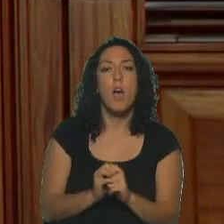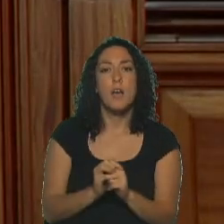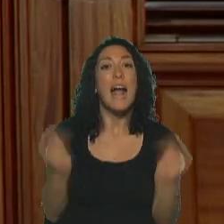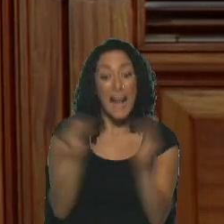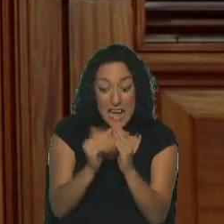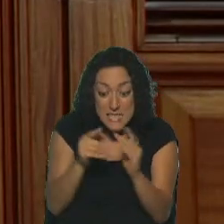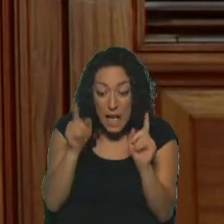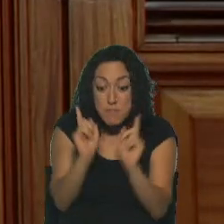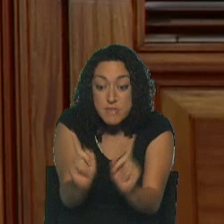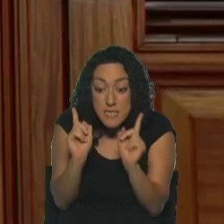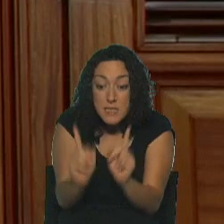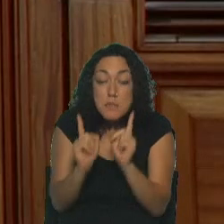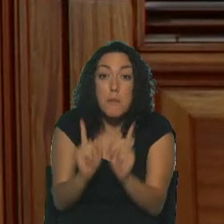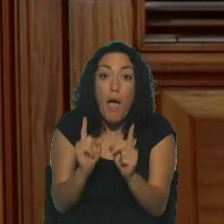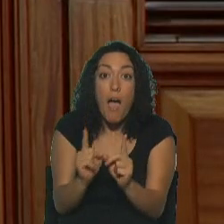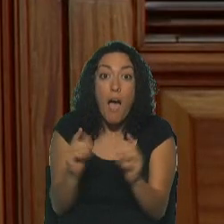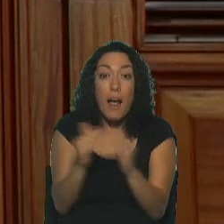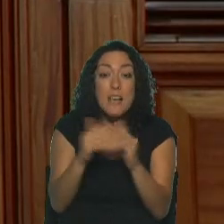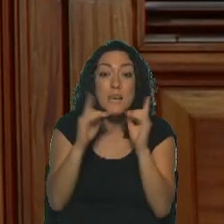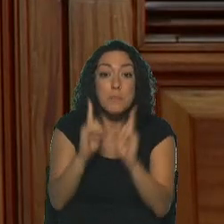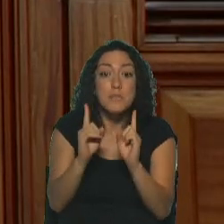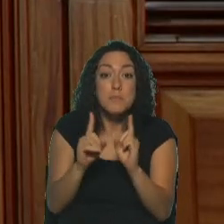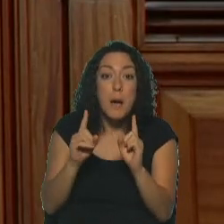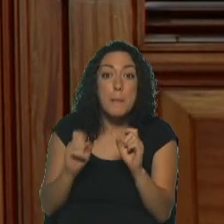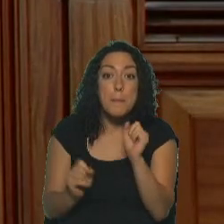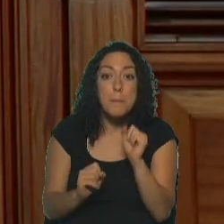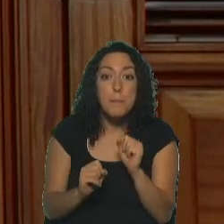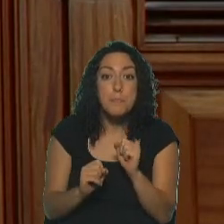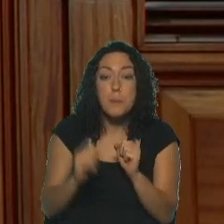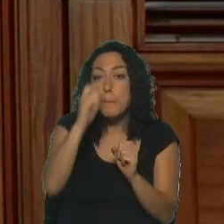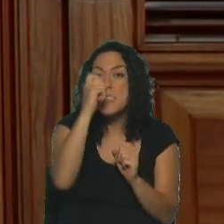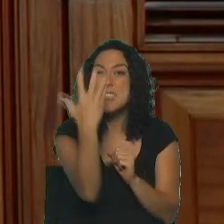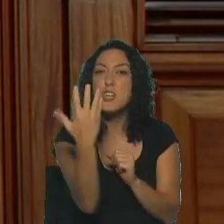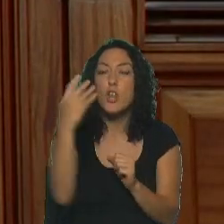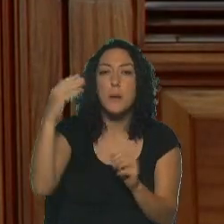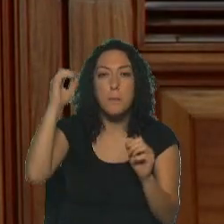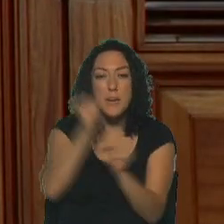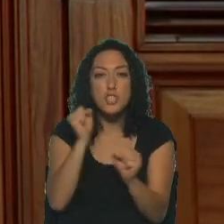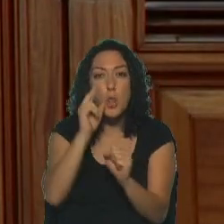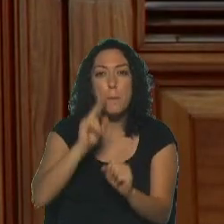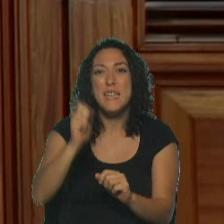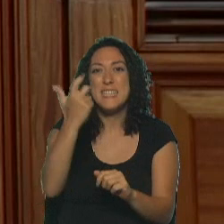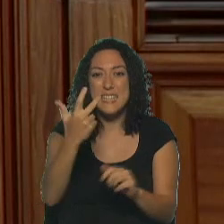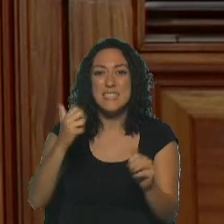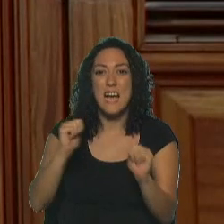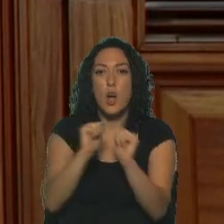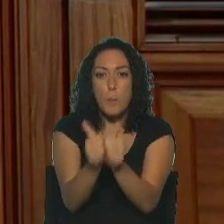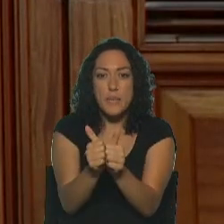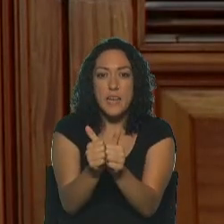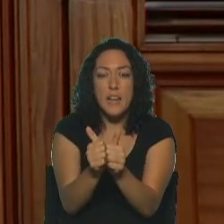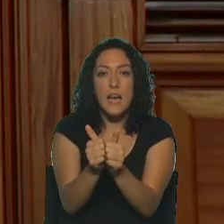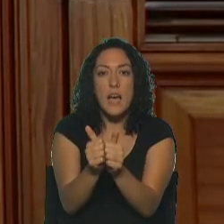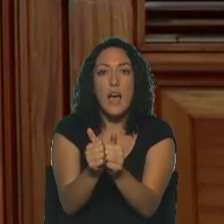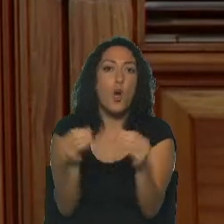casa, a la misma casa de donde salí un 25 de mayo del 2003 para acompañar a quien fuera mi